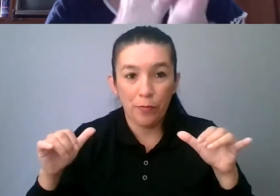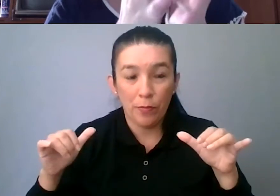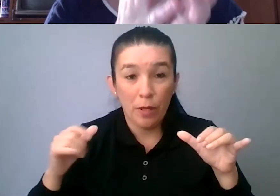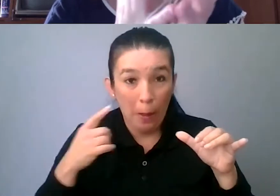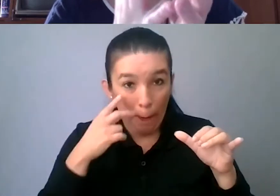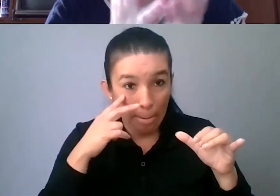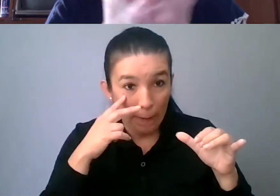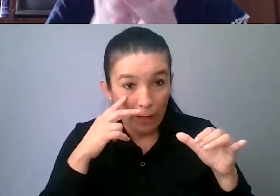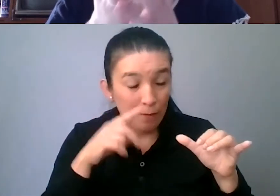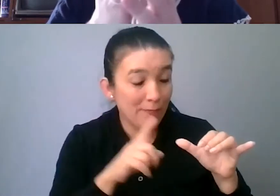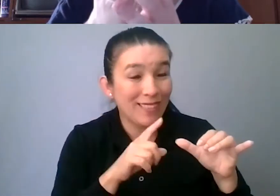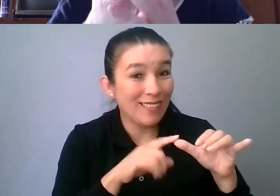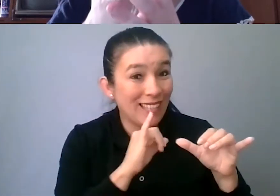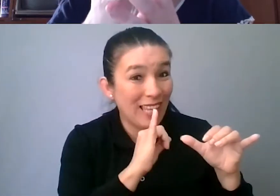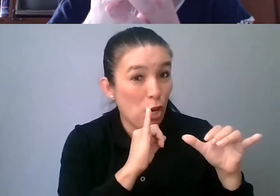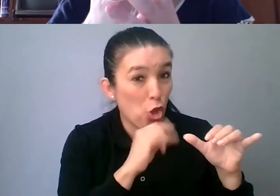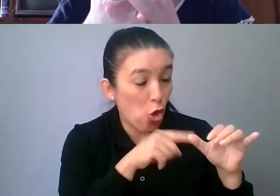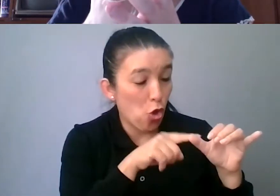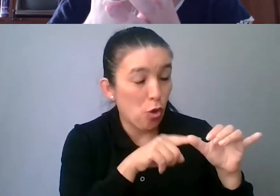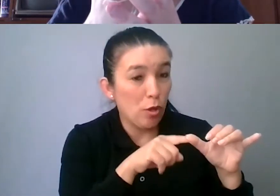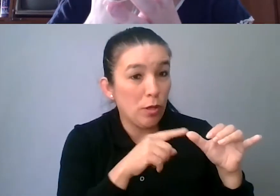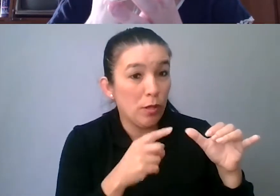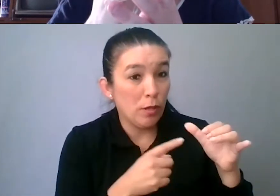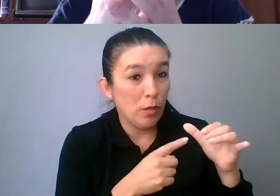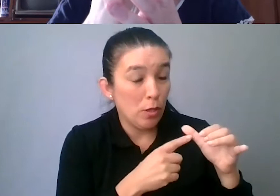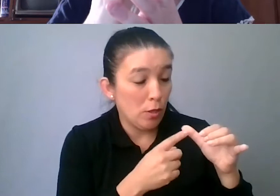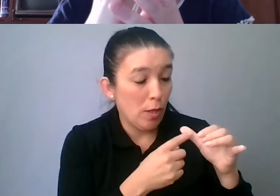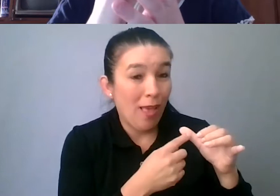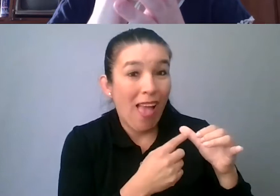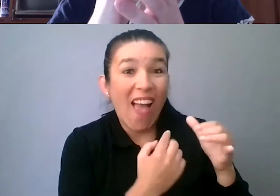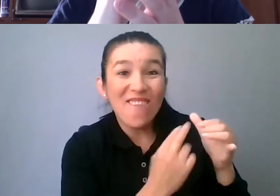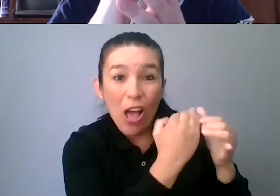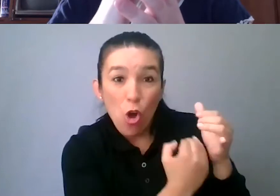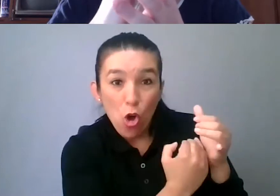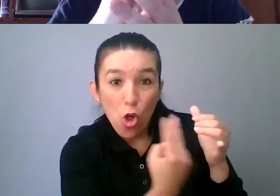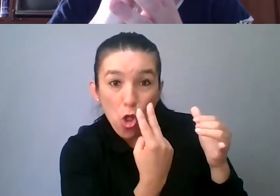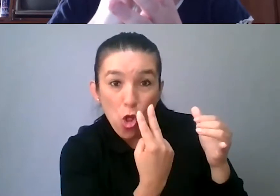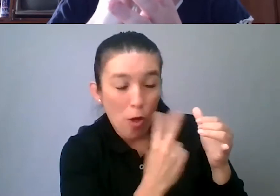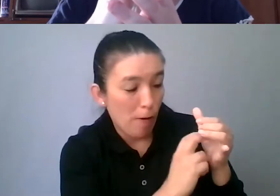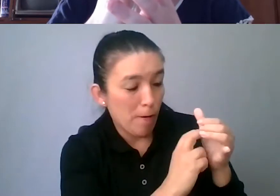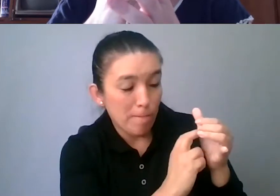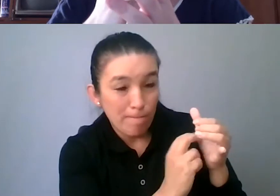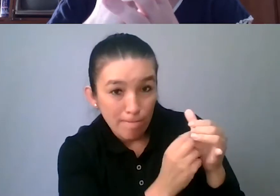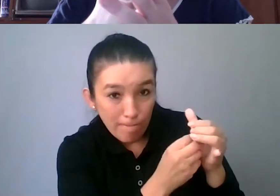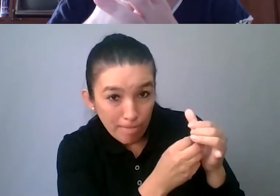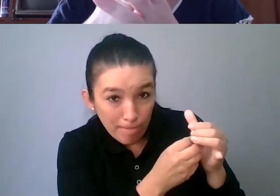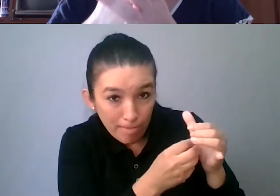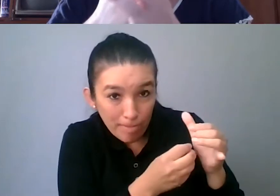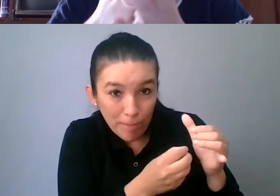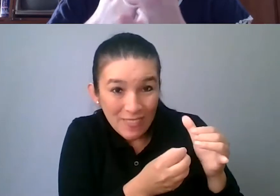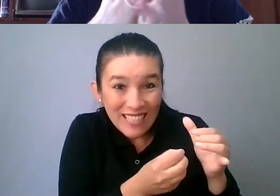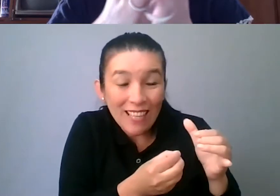Fíjense en su pulgar izquierdo. Toman las dos cuerdas de abajo y las vamos a navajar. Las vamos a pasar